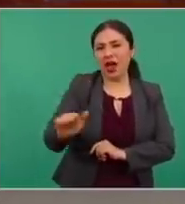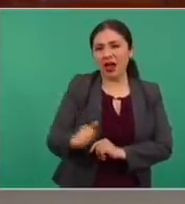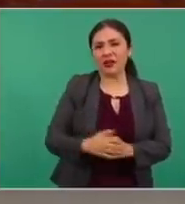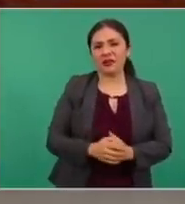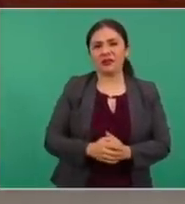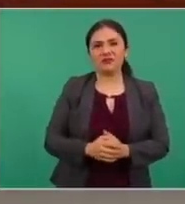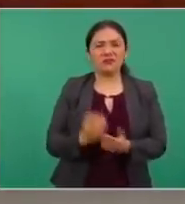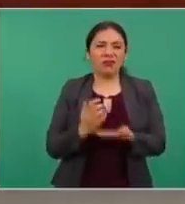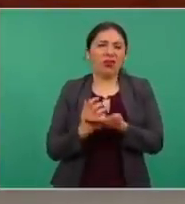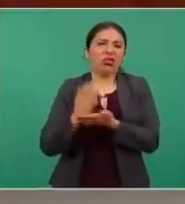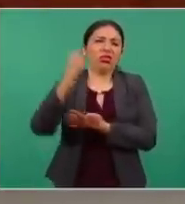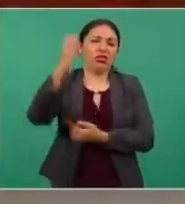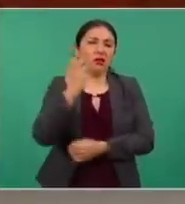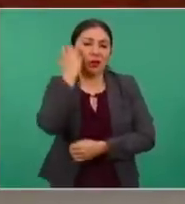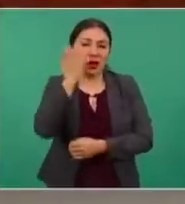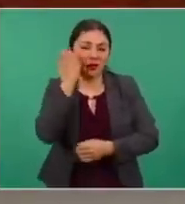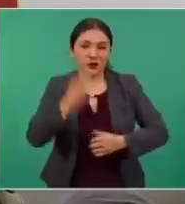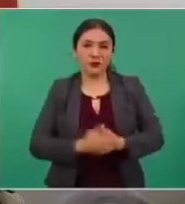máximo,